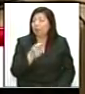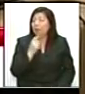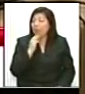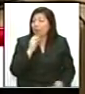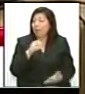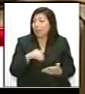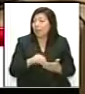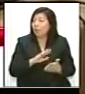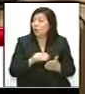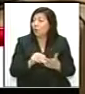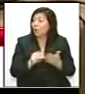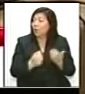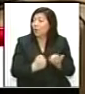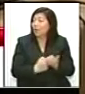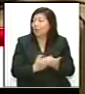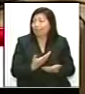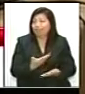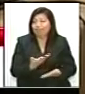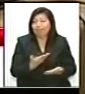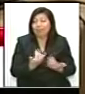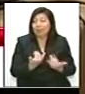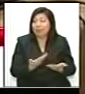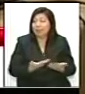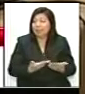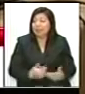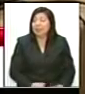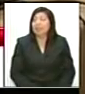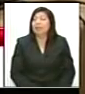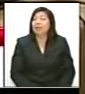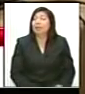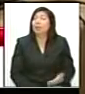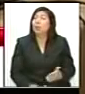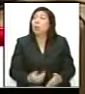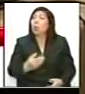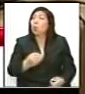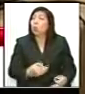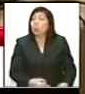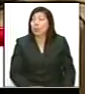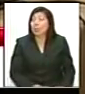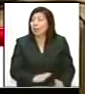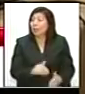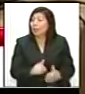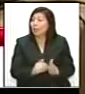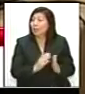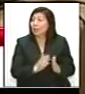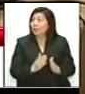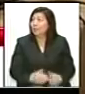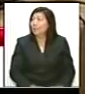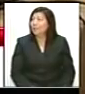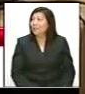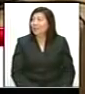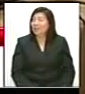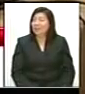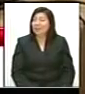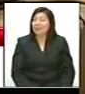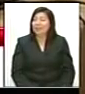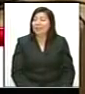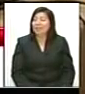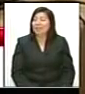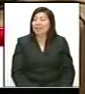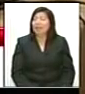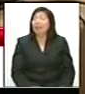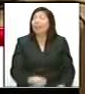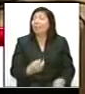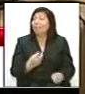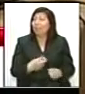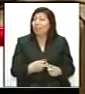darle todo el apoyo. Me parece injusto, ahora que está tan de moda los temas judiciales y todas esas medidas, a veces resulta